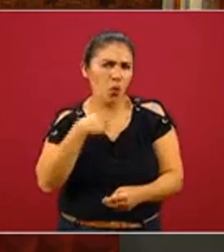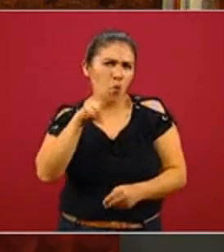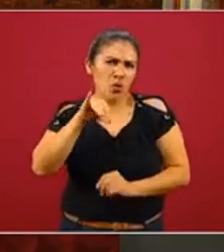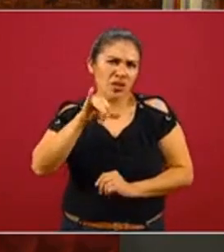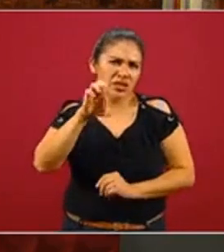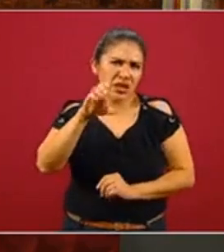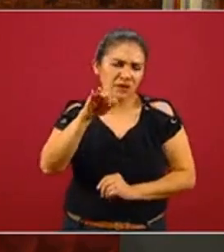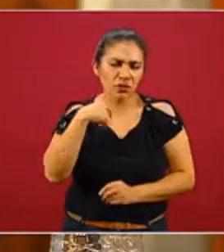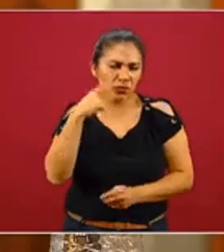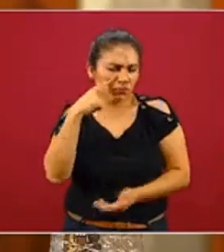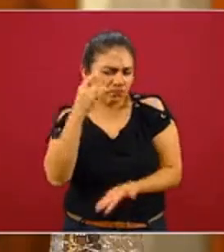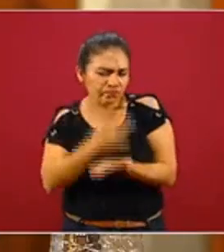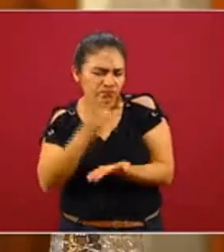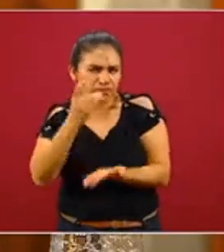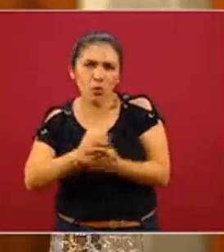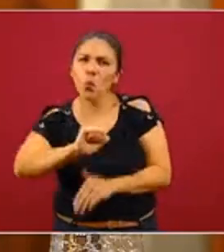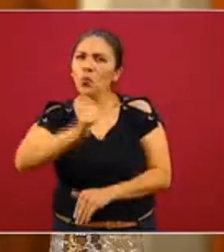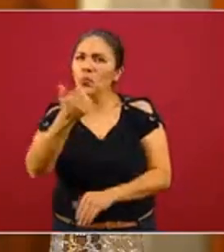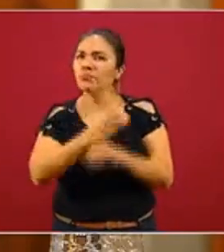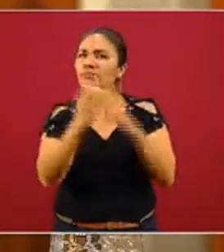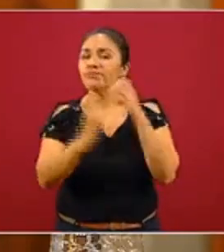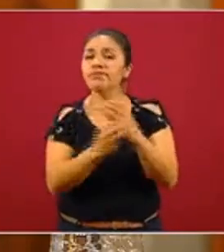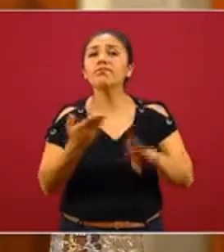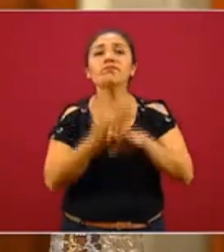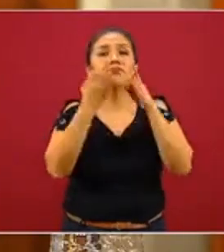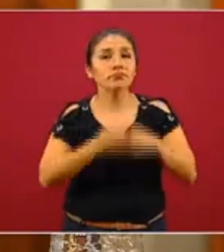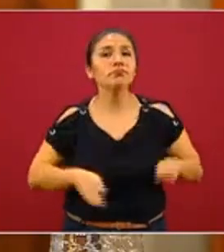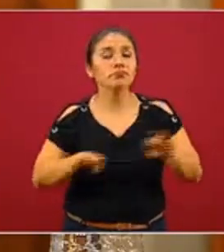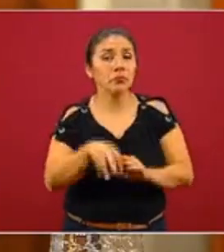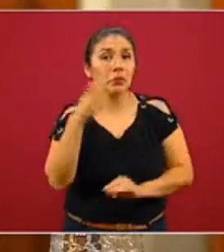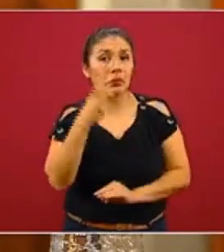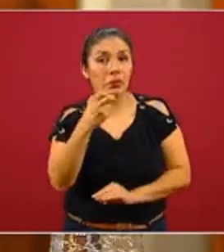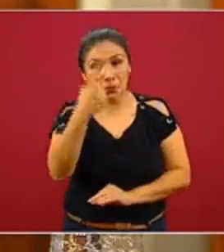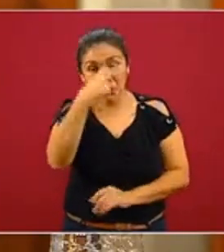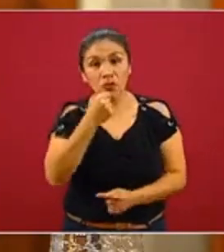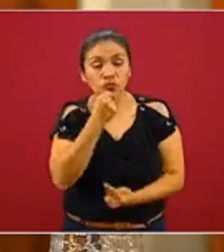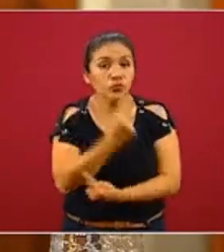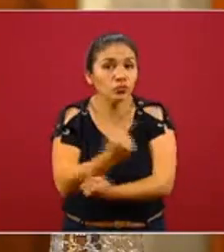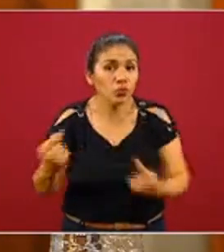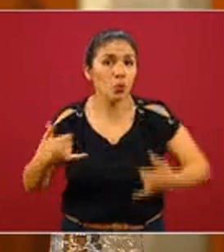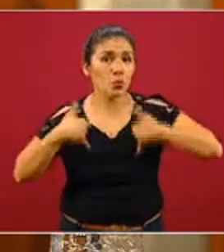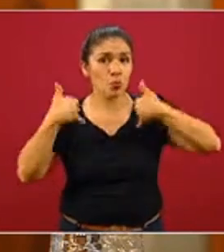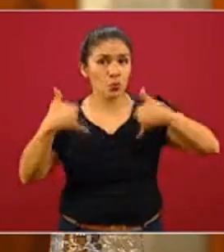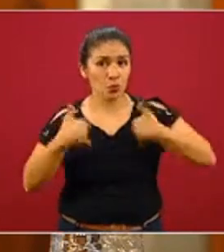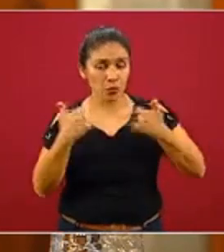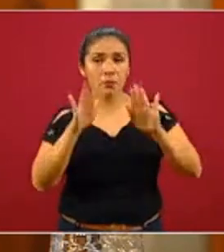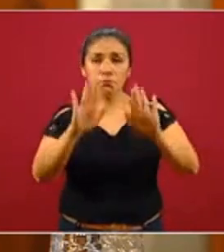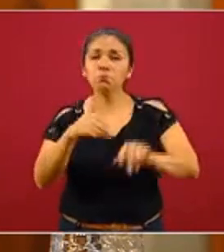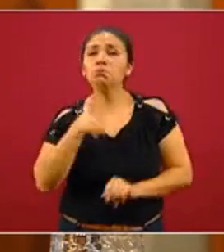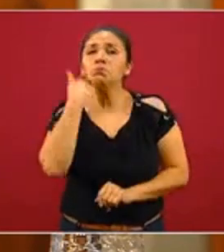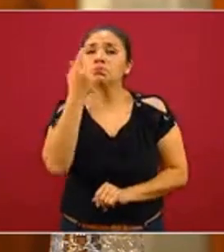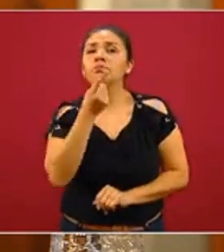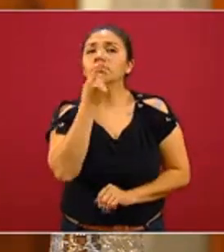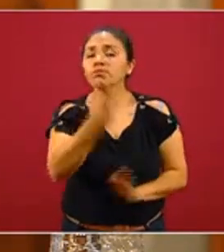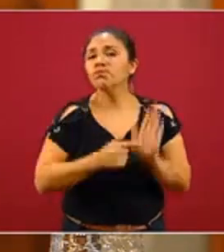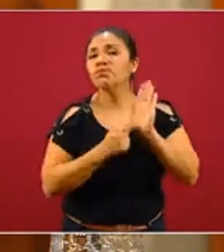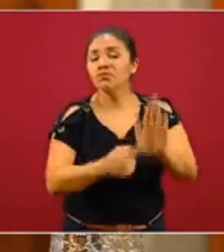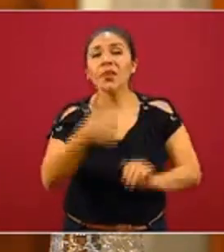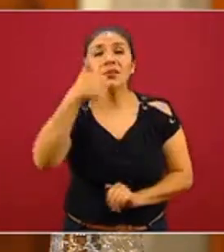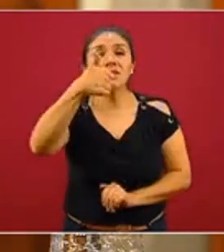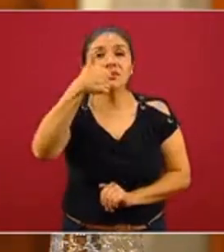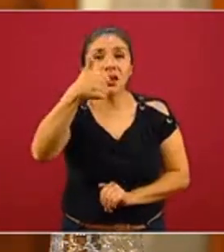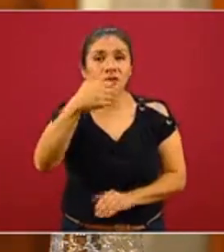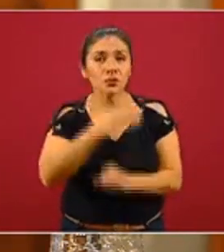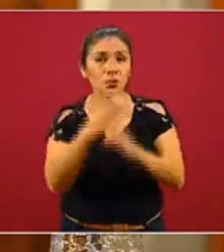otras implicaciones muy importantes de esta situación en la infancia y adolescencia y quiero destacar 6